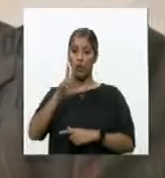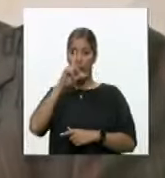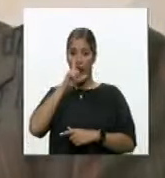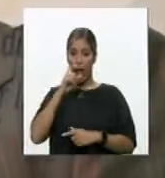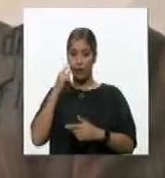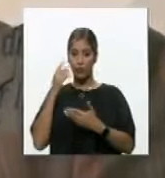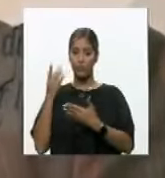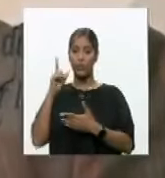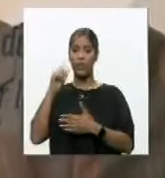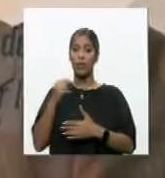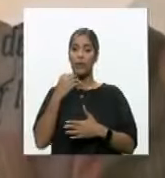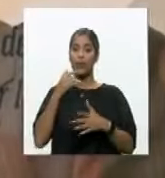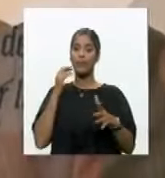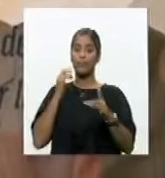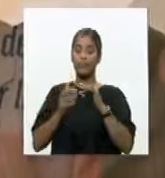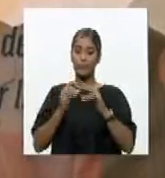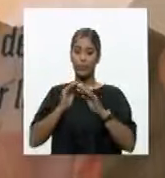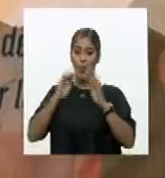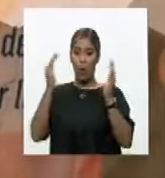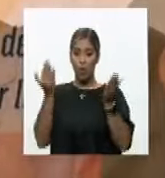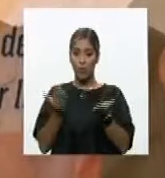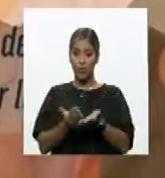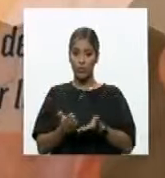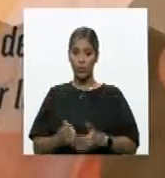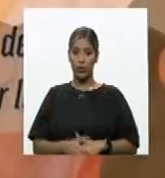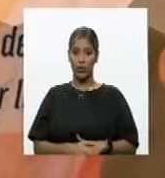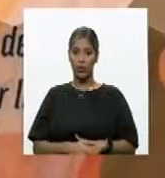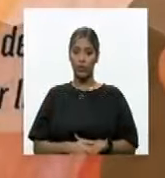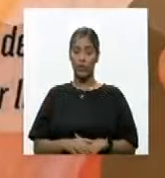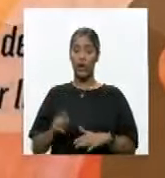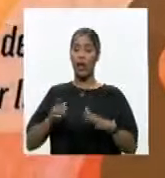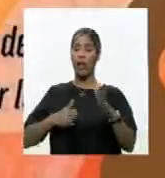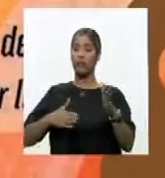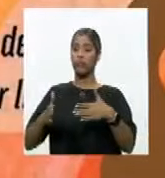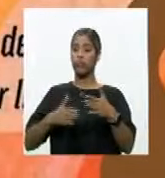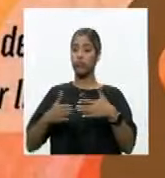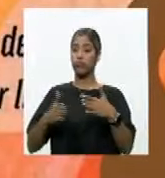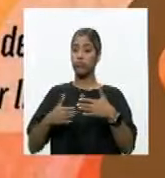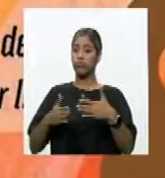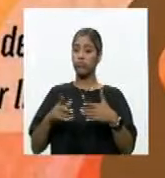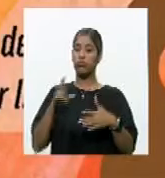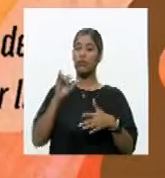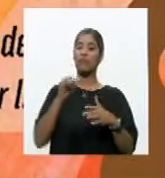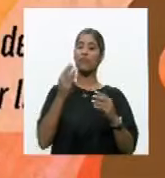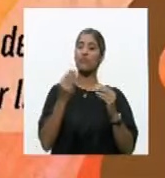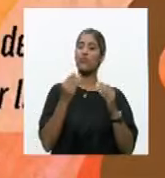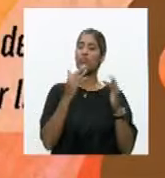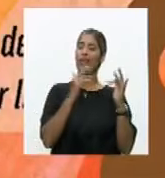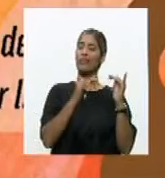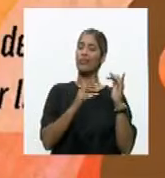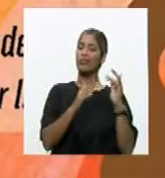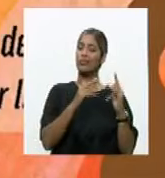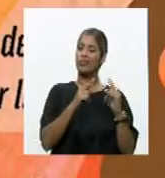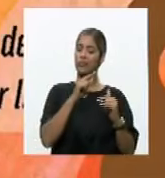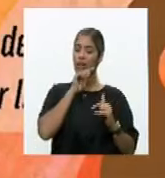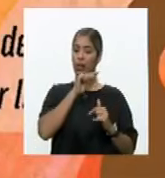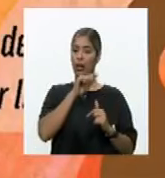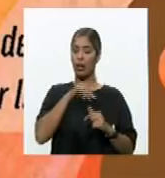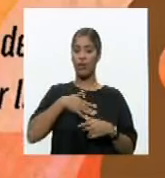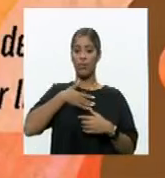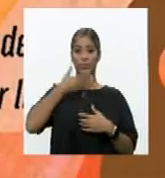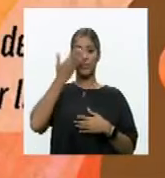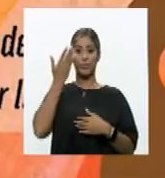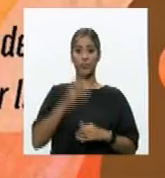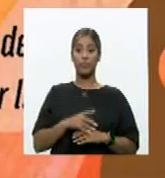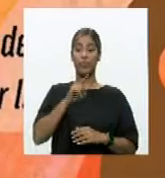también a puertas de un conflicto mundial. Suenan tambores de guerra en el Medio Oriente. Pero este fue un hombre,